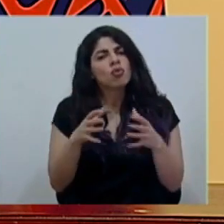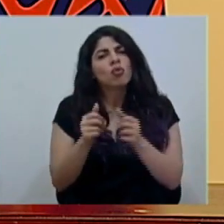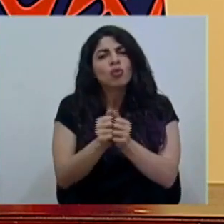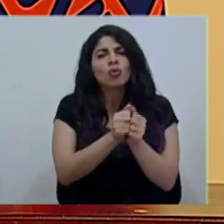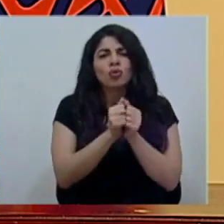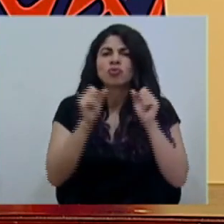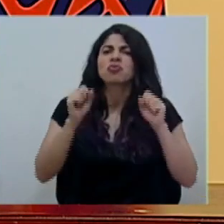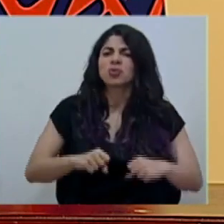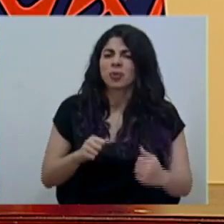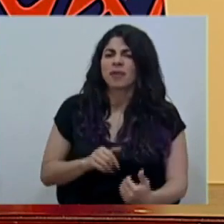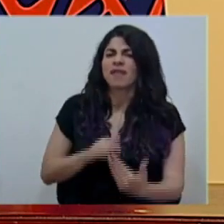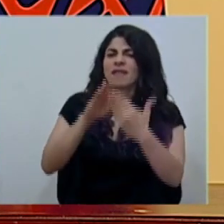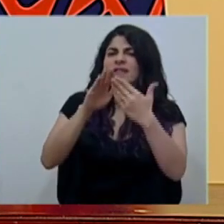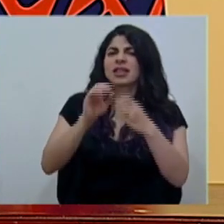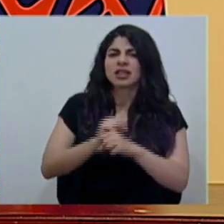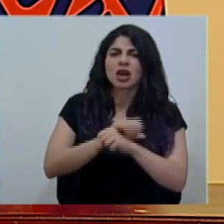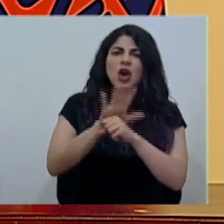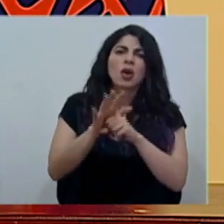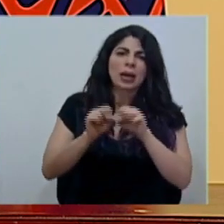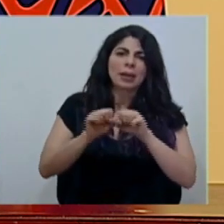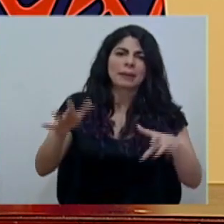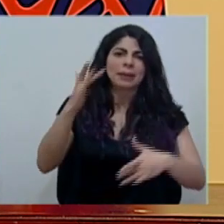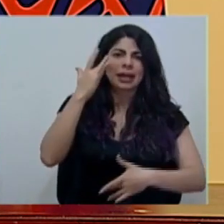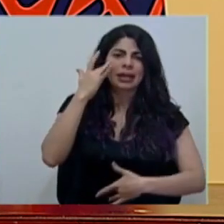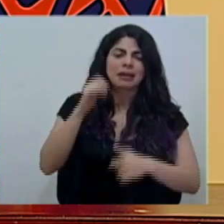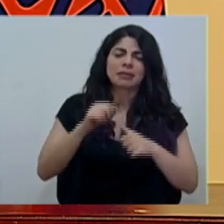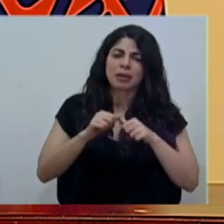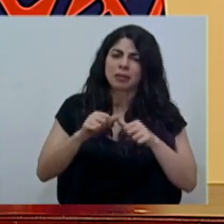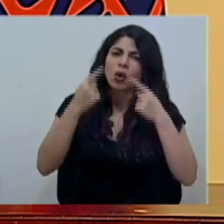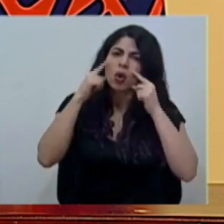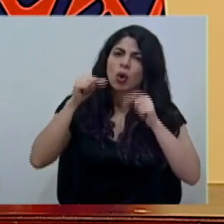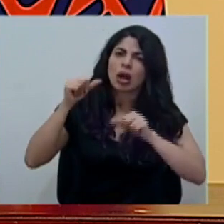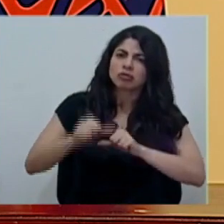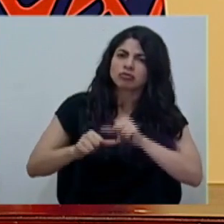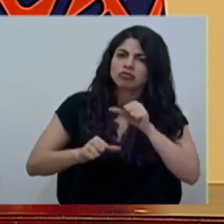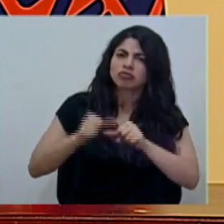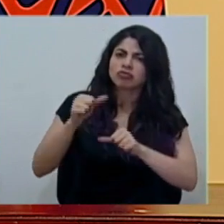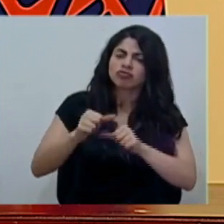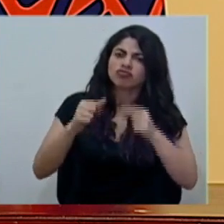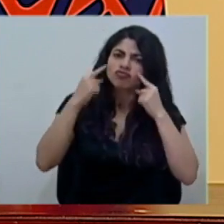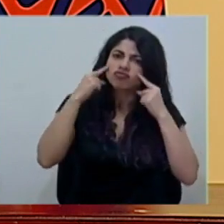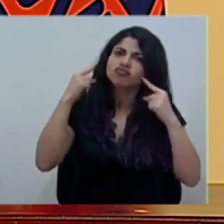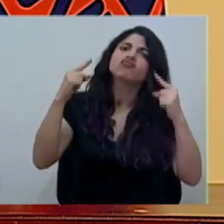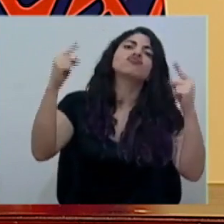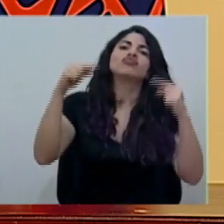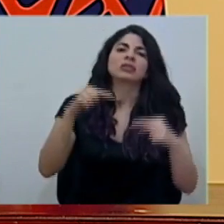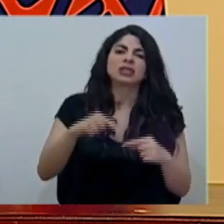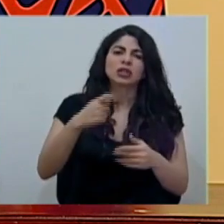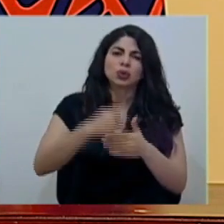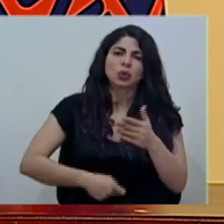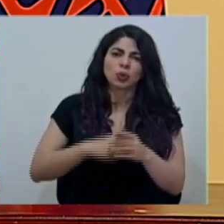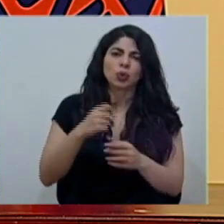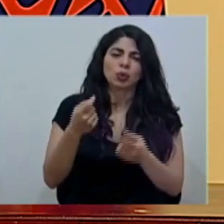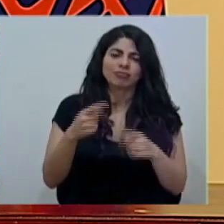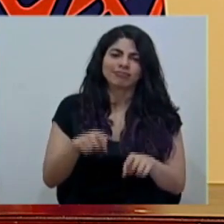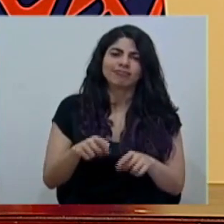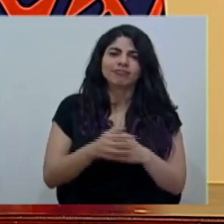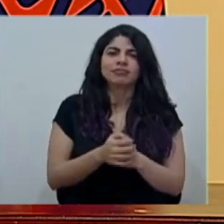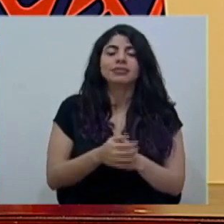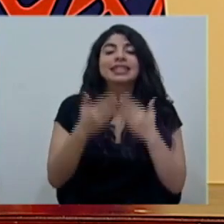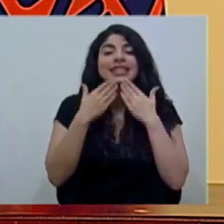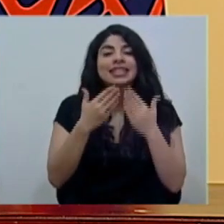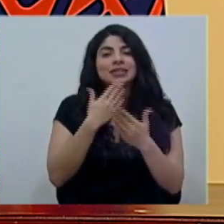enfrentar la pandemia del COVID-19 y salir adelante victoriosos de esta dura prueba. Muchísimas